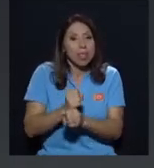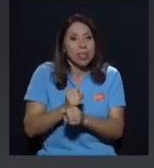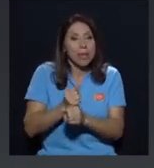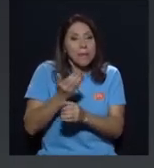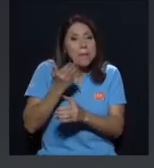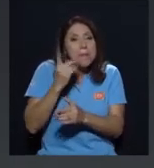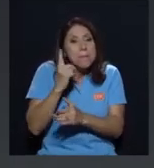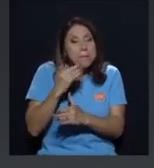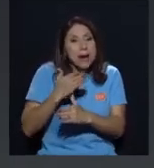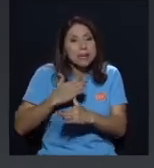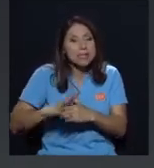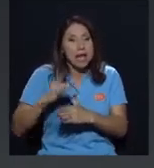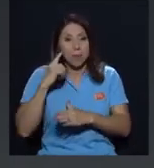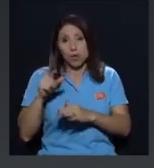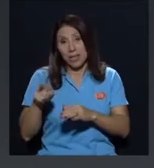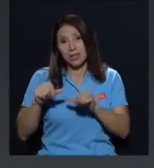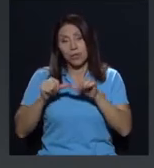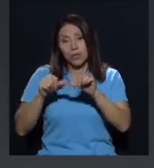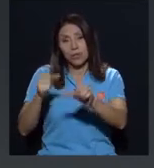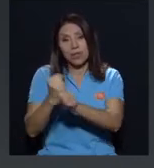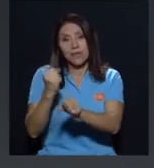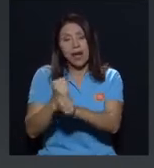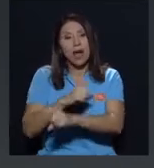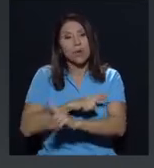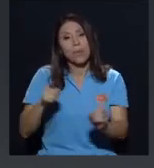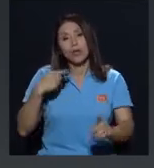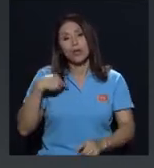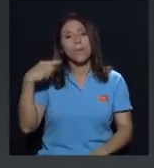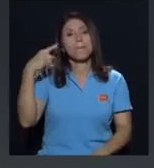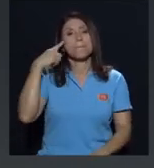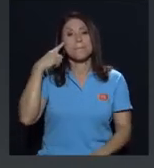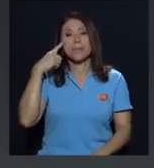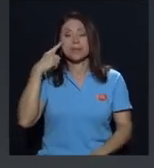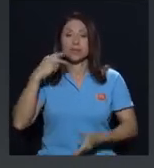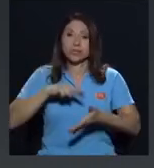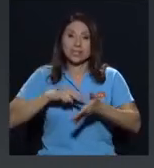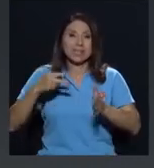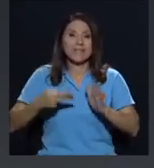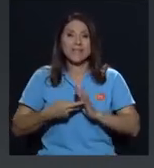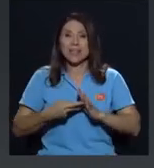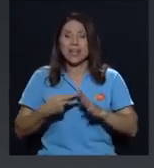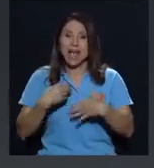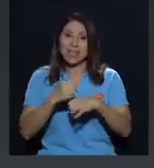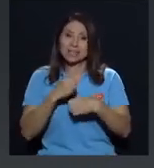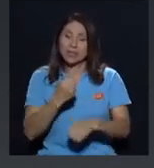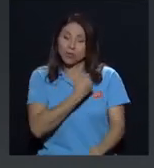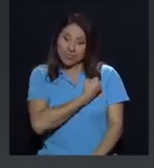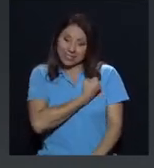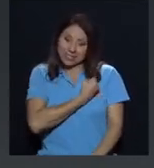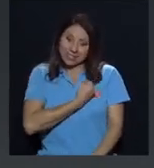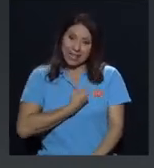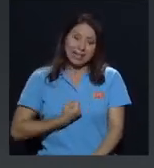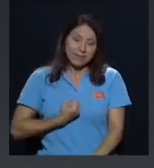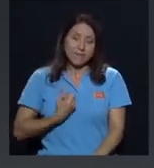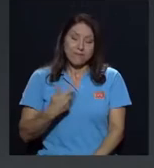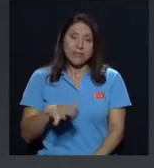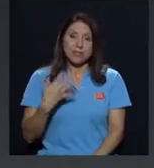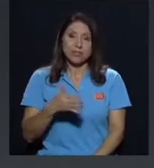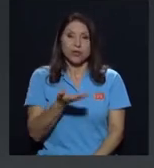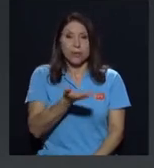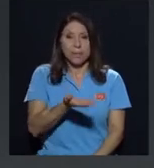trabajando pero incluso me imagino que le significó un sacrificio el sacrificio de patrimonio pero también